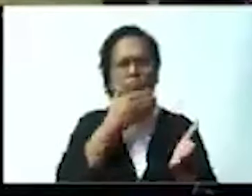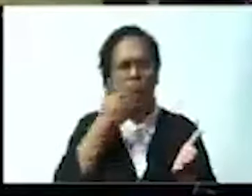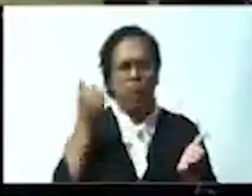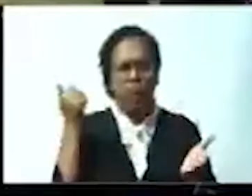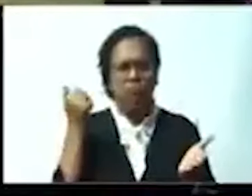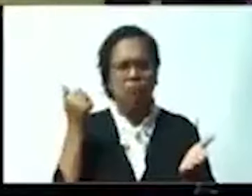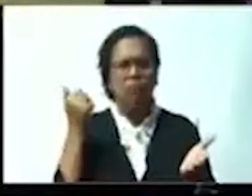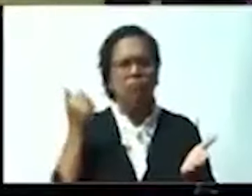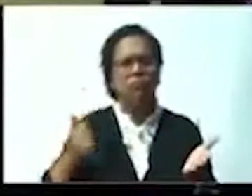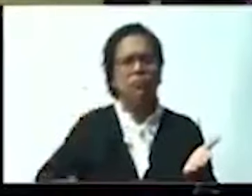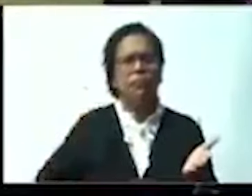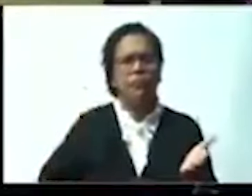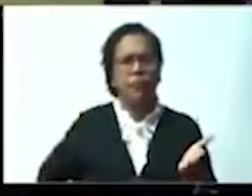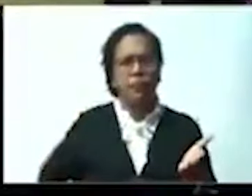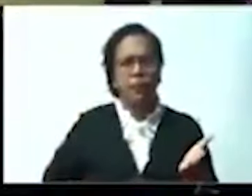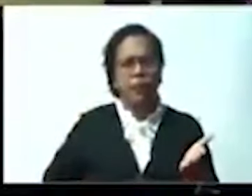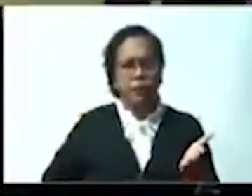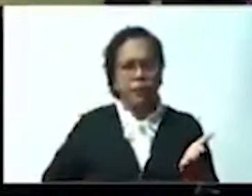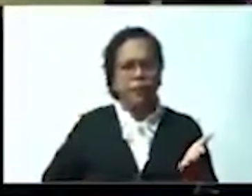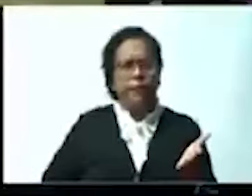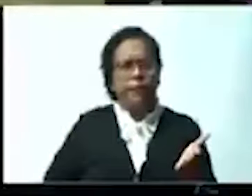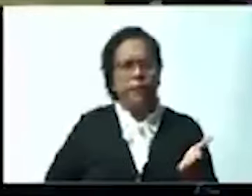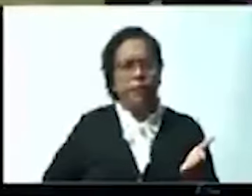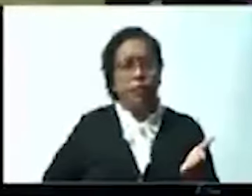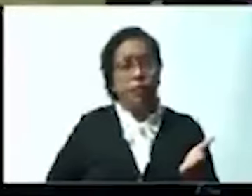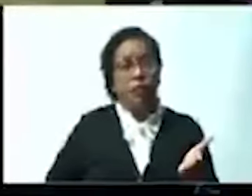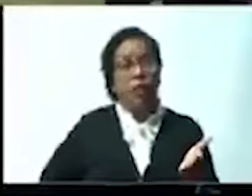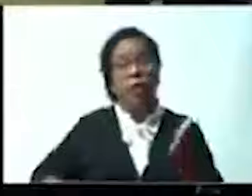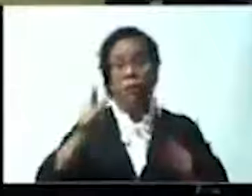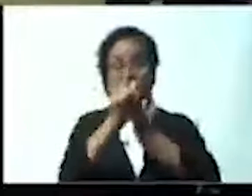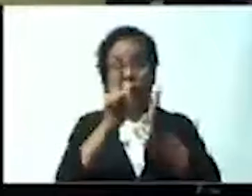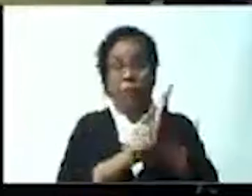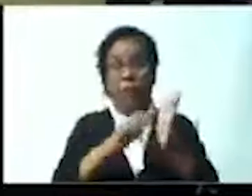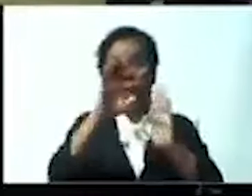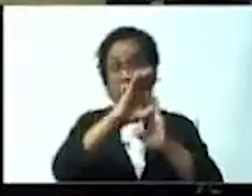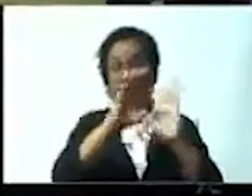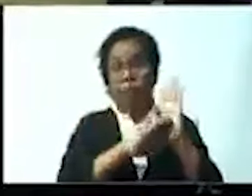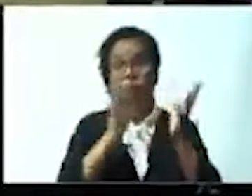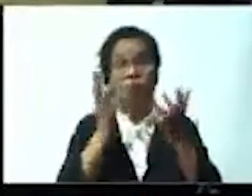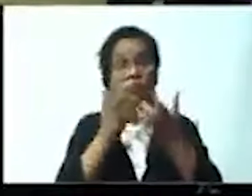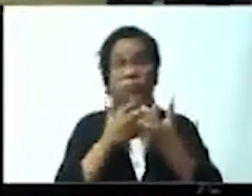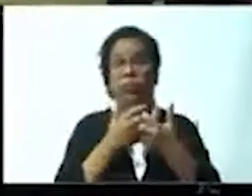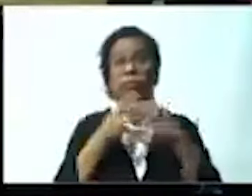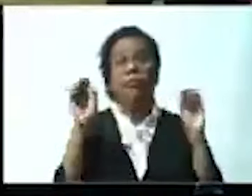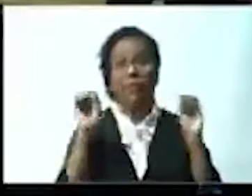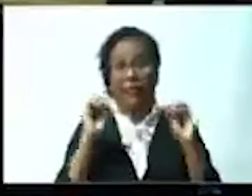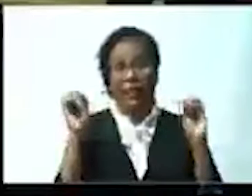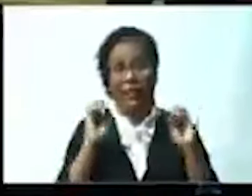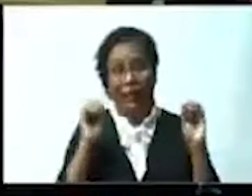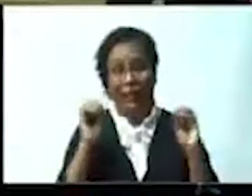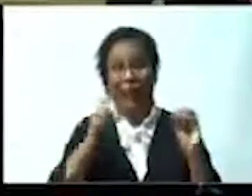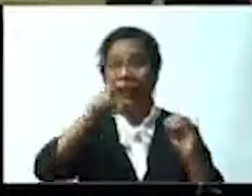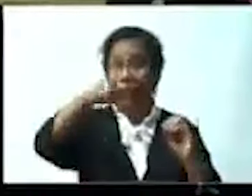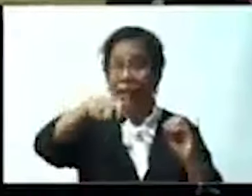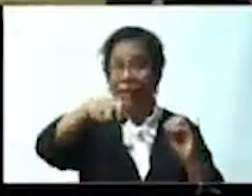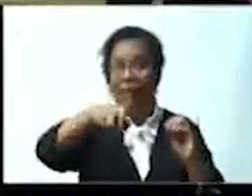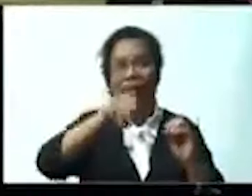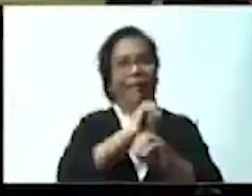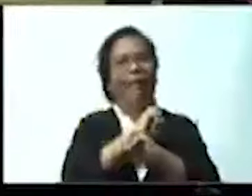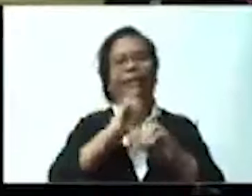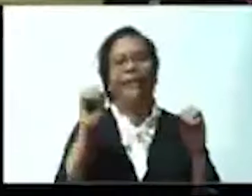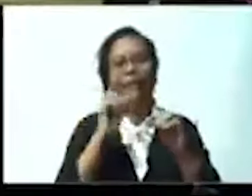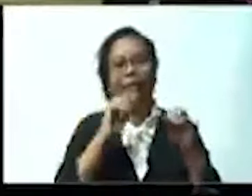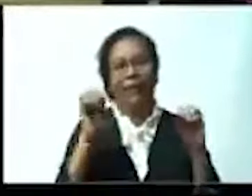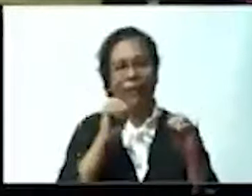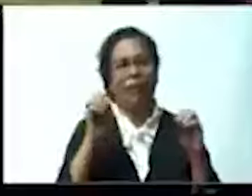era inconstitucional, que no era necesaria y que se transfería en la responsabilidad política al Congreso de